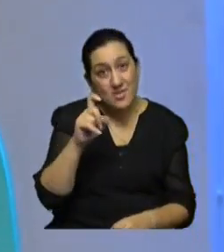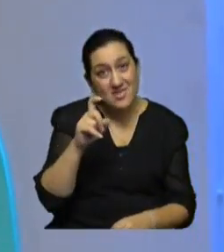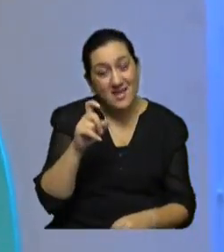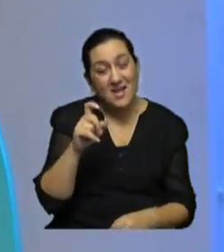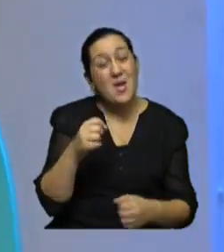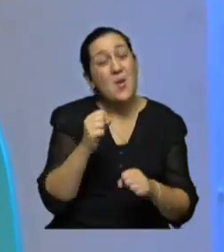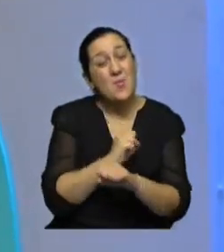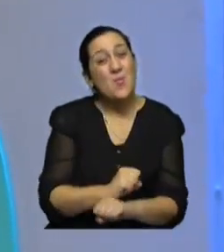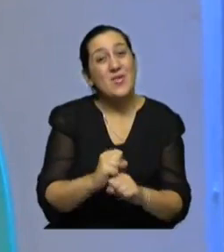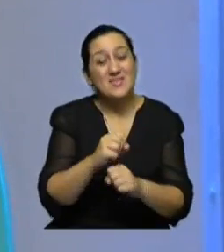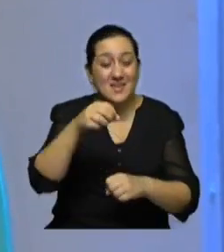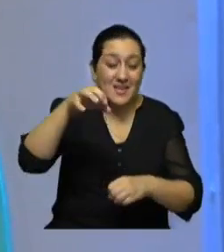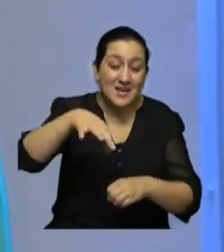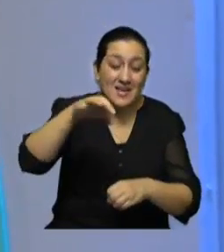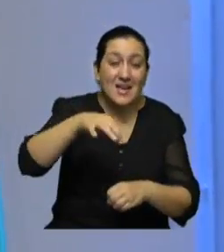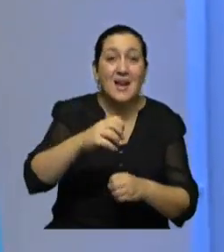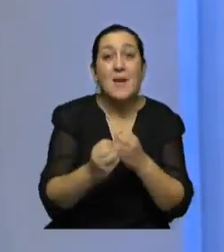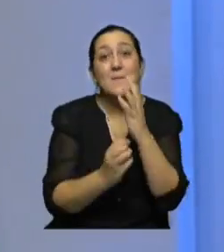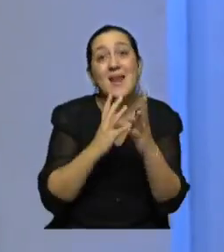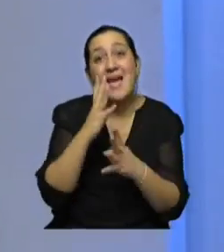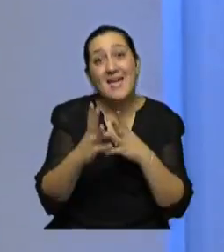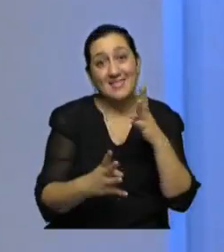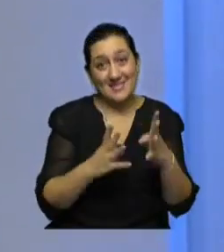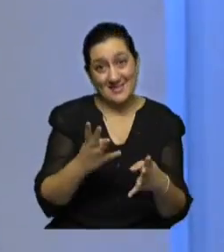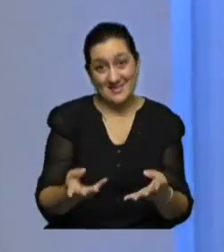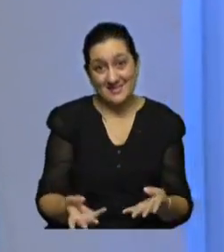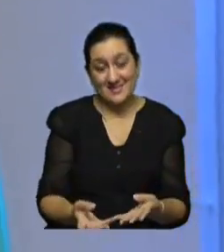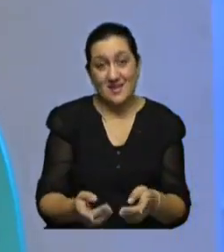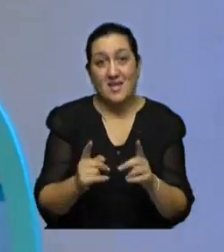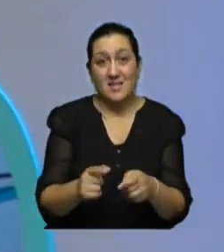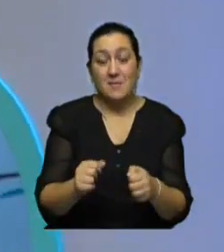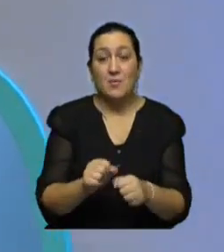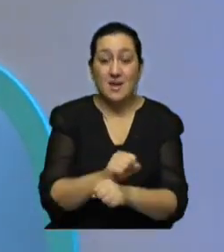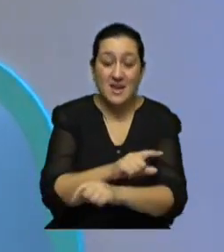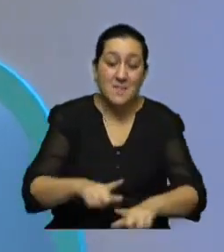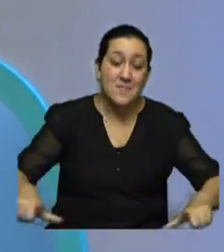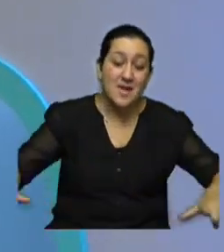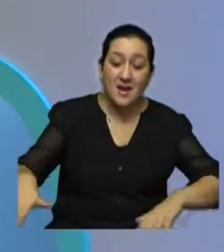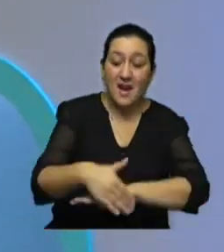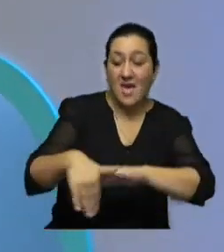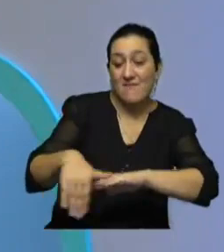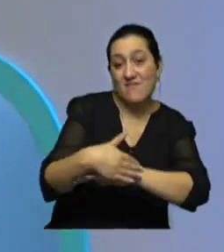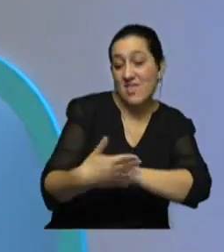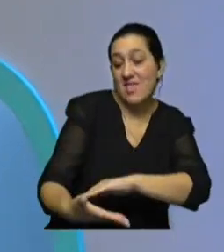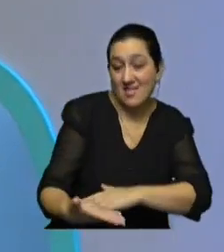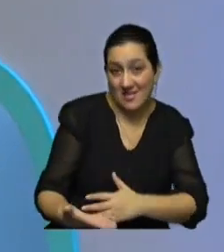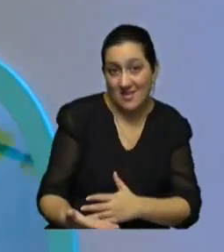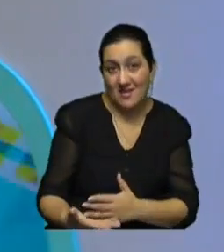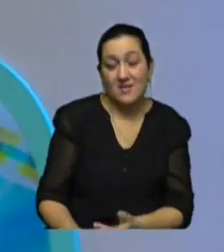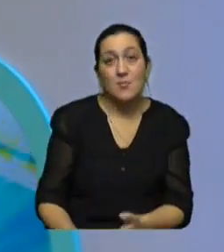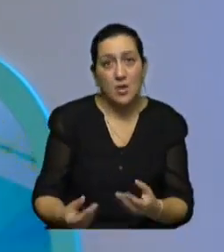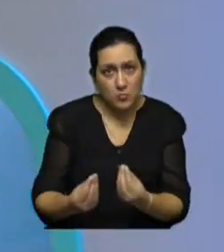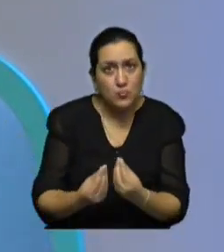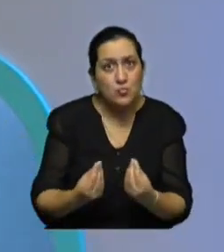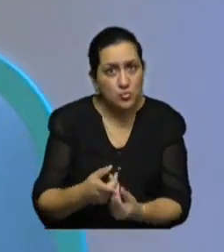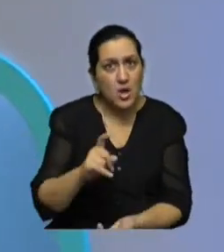las plantitas. Estamos en sequía. ¿No? Sí. Es más, podés hasta lavar la vereda con esa agua, porque mirá que se junta agua. Sí,